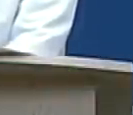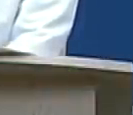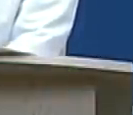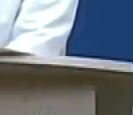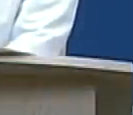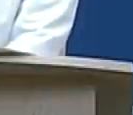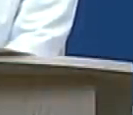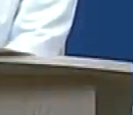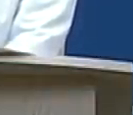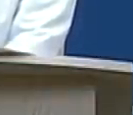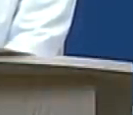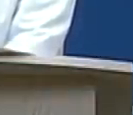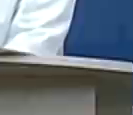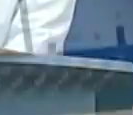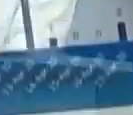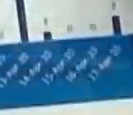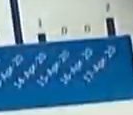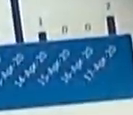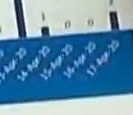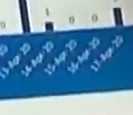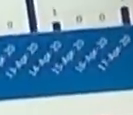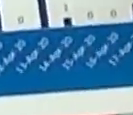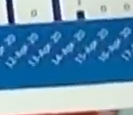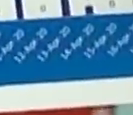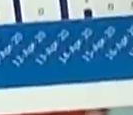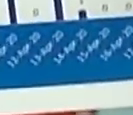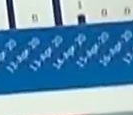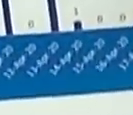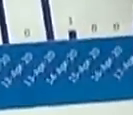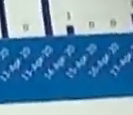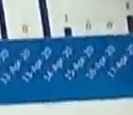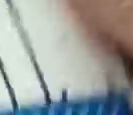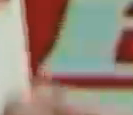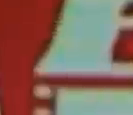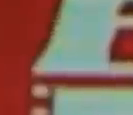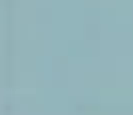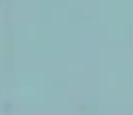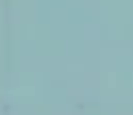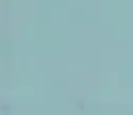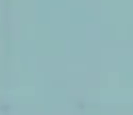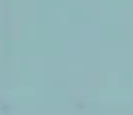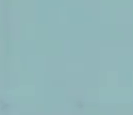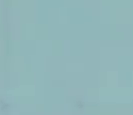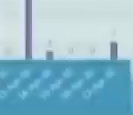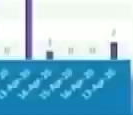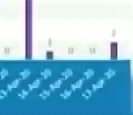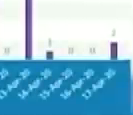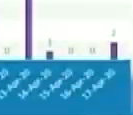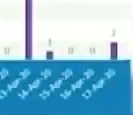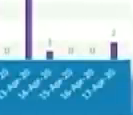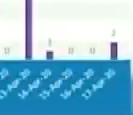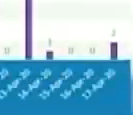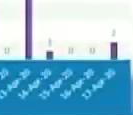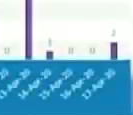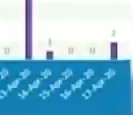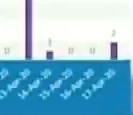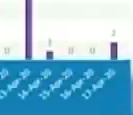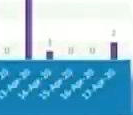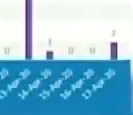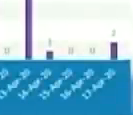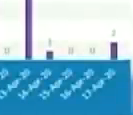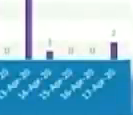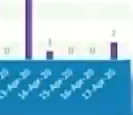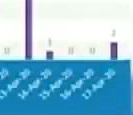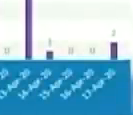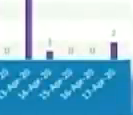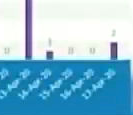recuperados. Estamos en 50% de pacientes recuperados, 113 pacientes recuperados.